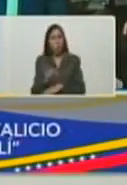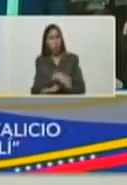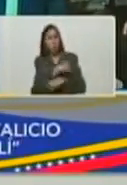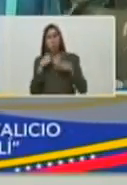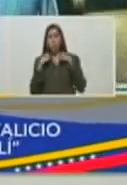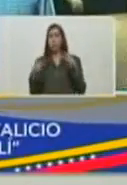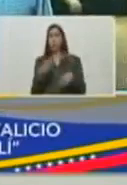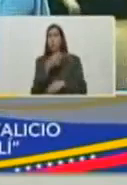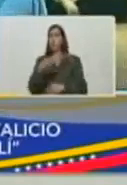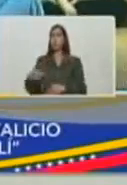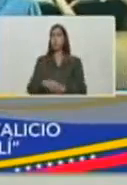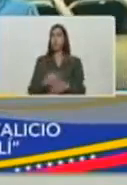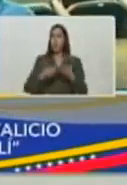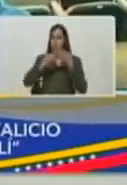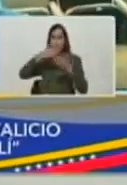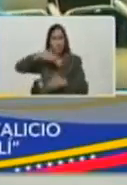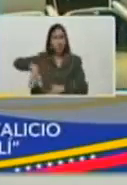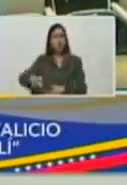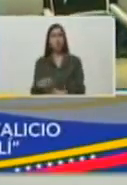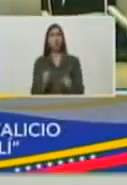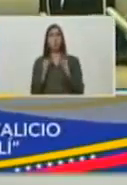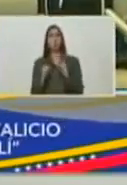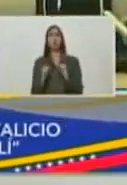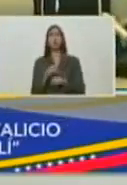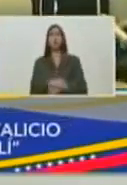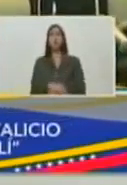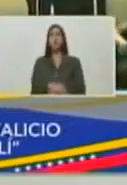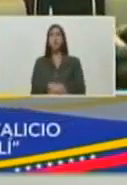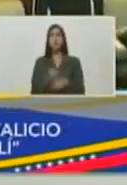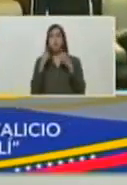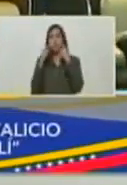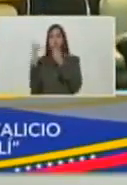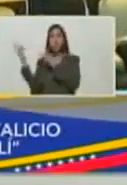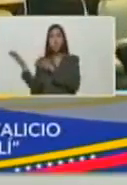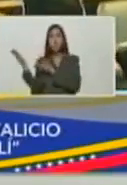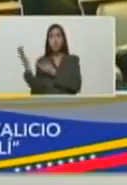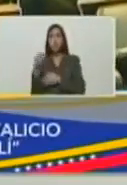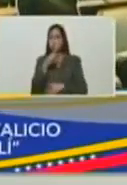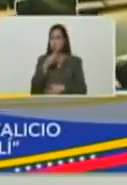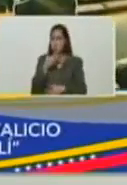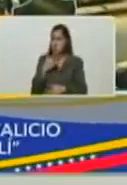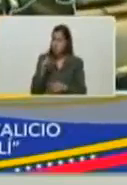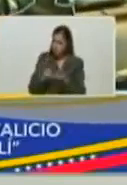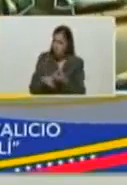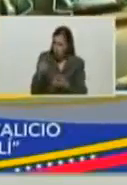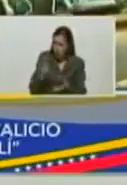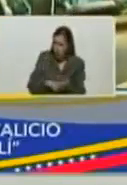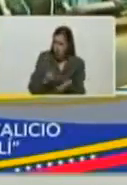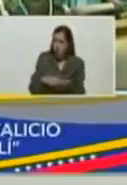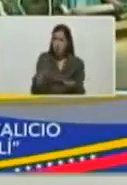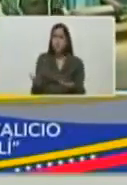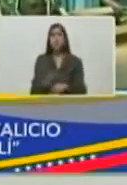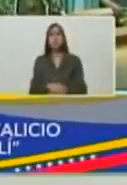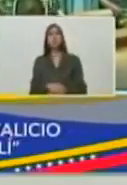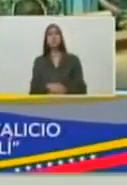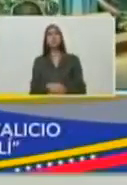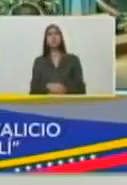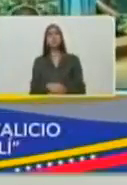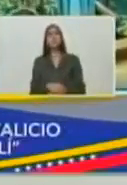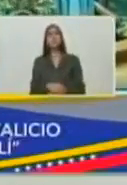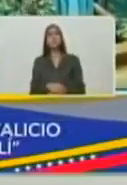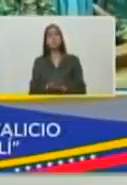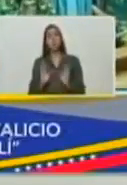Cancionero para el bravo pueblo, Ali Primera. Ah, Silvia, qué hermosura, ¿verdad? De verdad, por donde uno